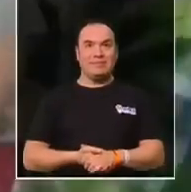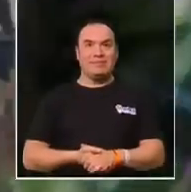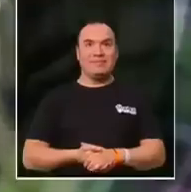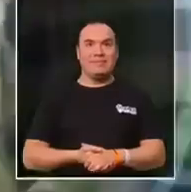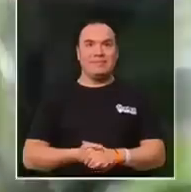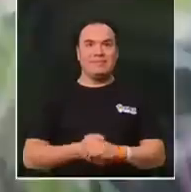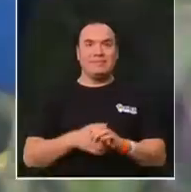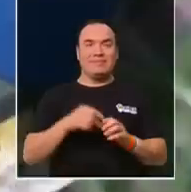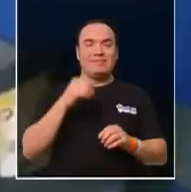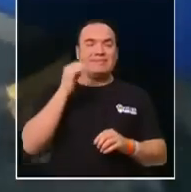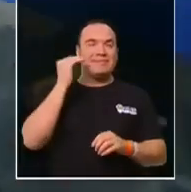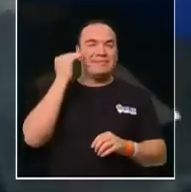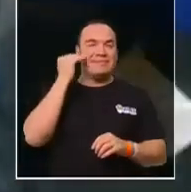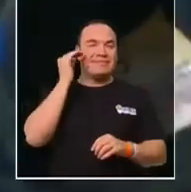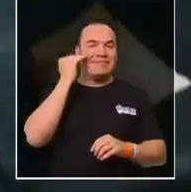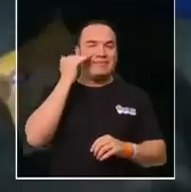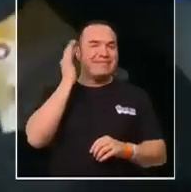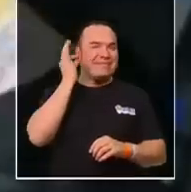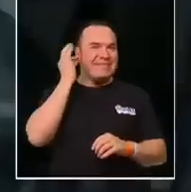Qué